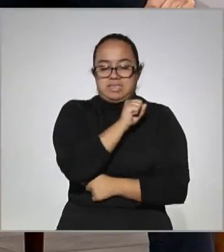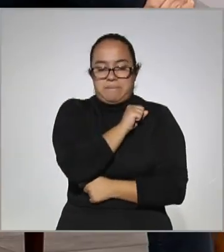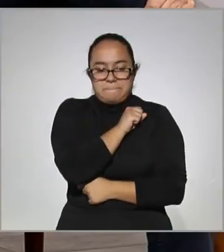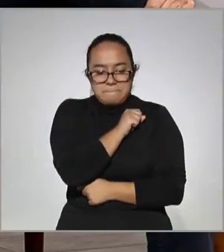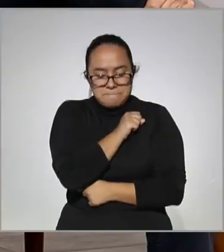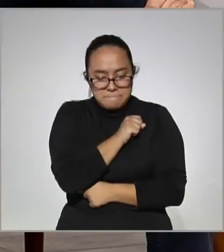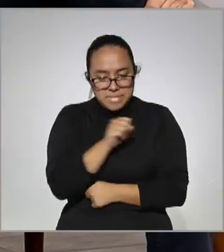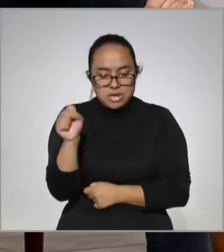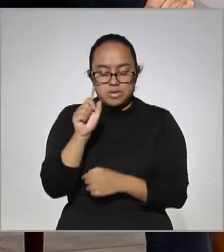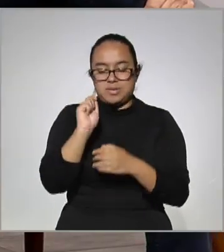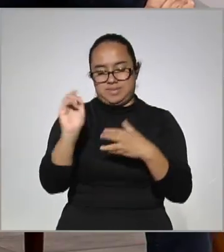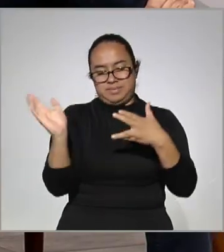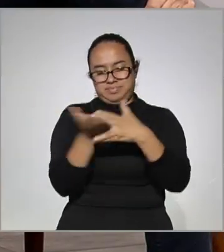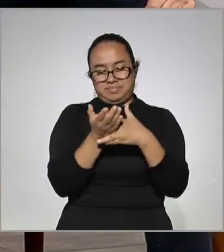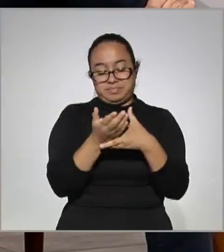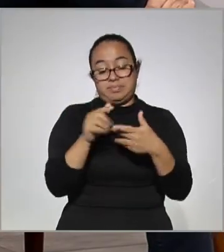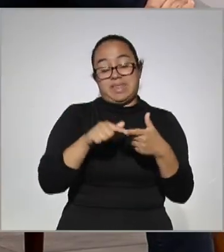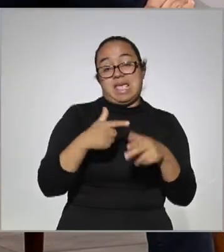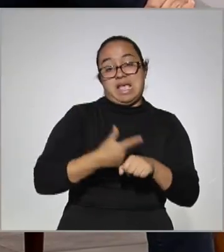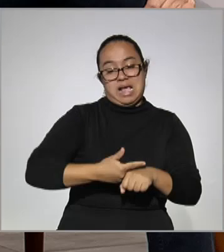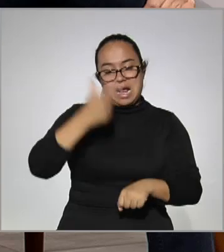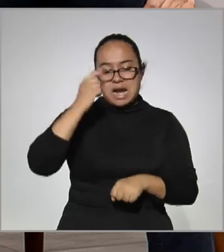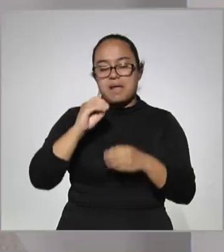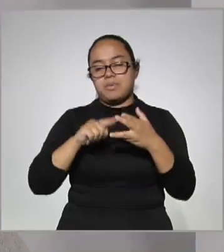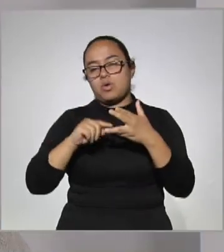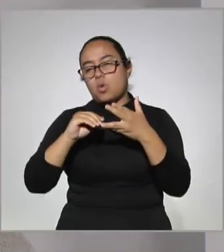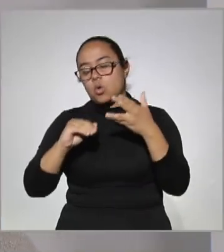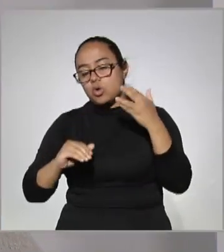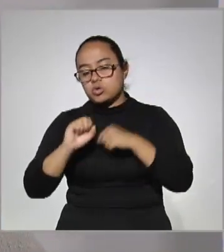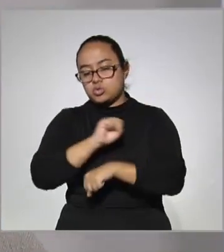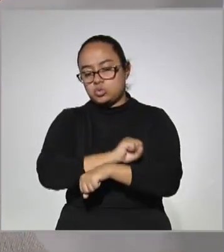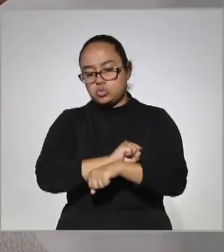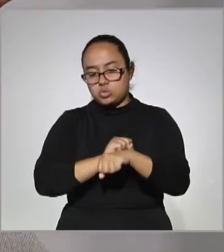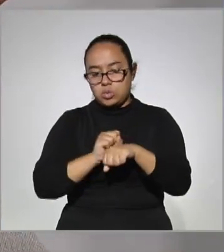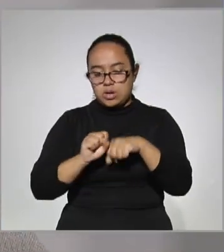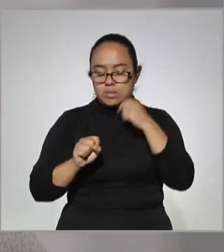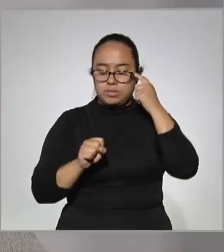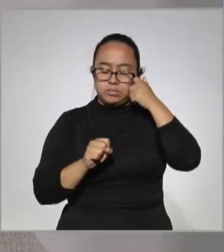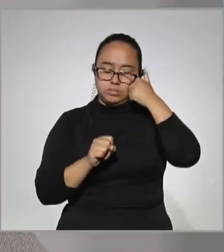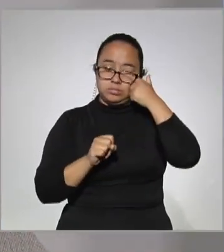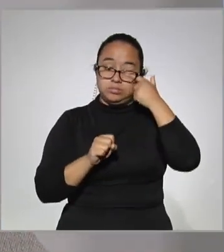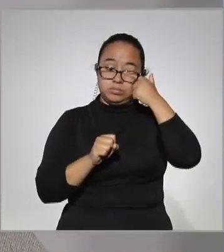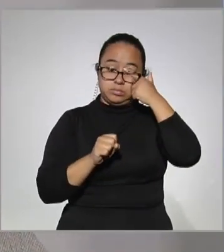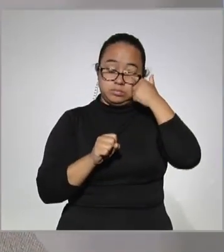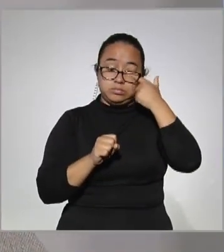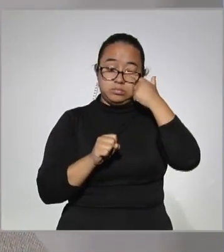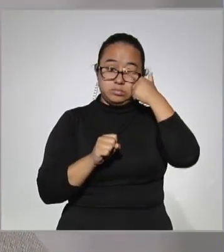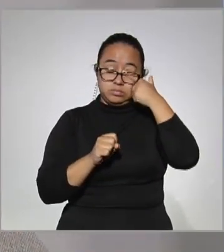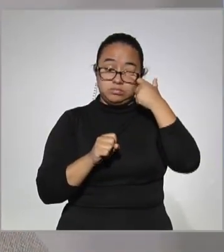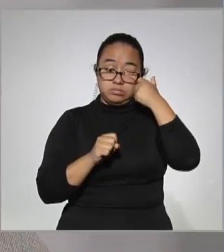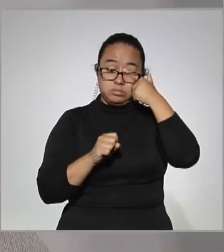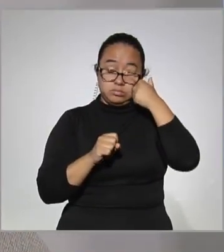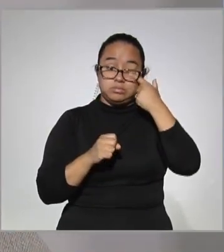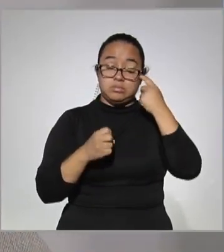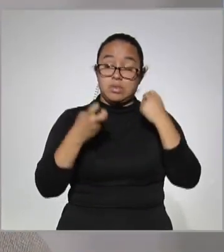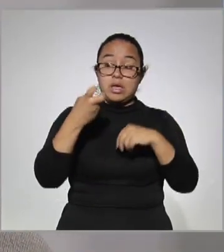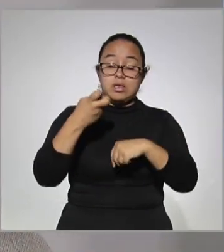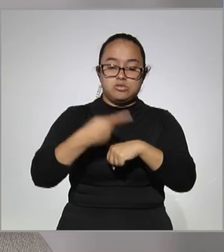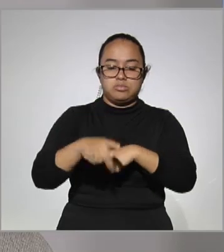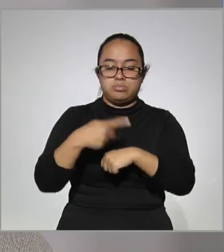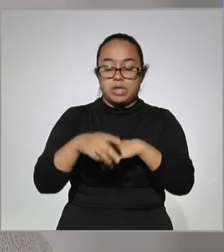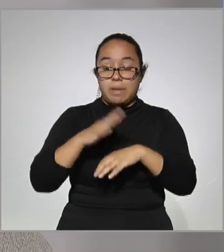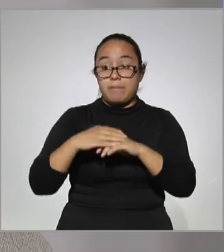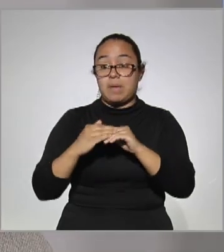sí, que es como dividimos las lesiones premalignas, ¿no? Las que son de bajo grado, que tienen menos riesgo de poder llegar a progresar